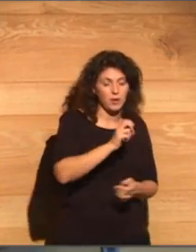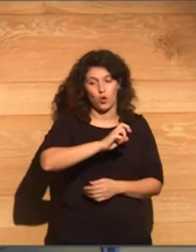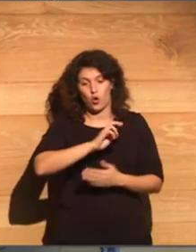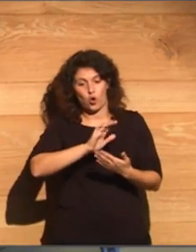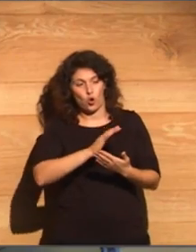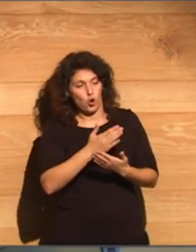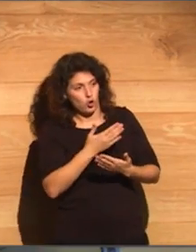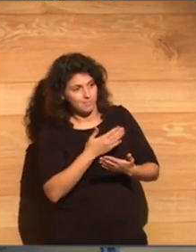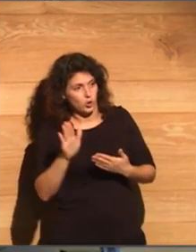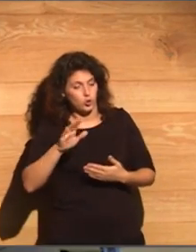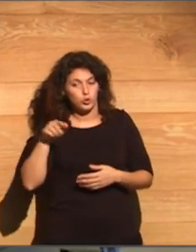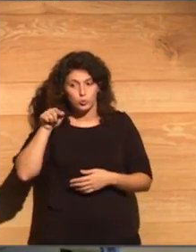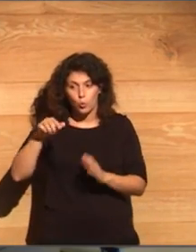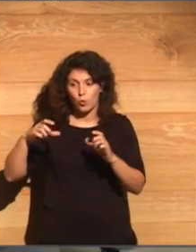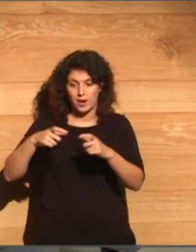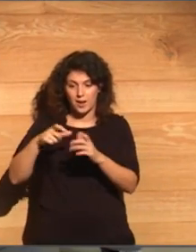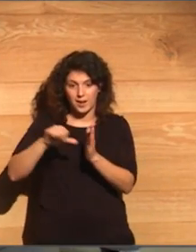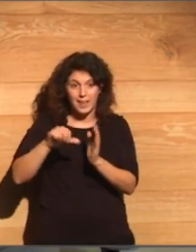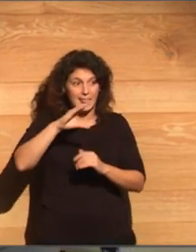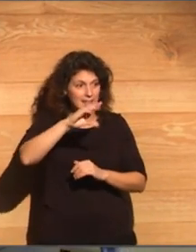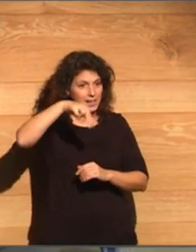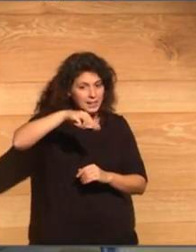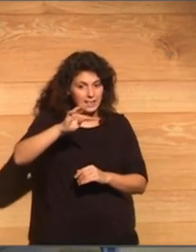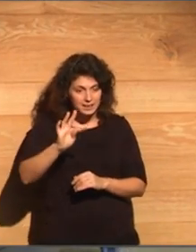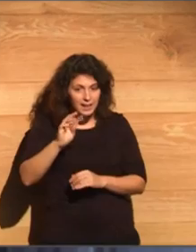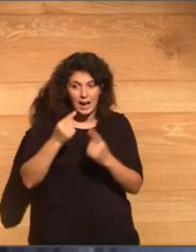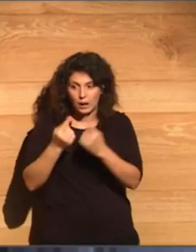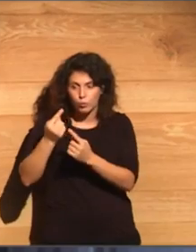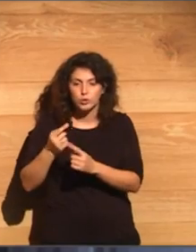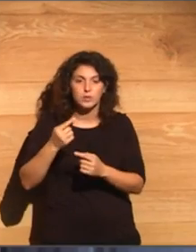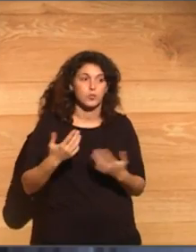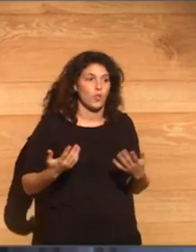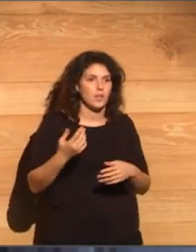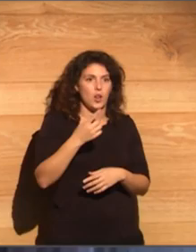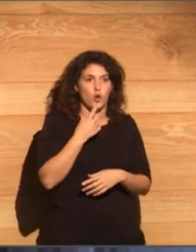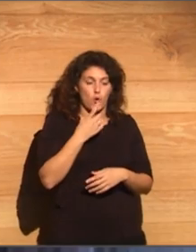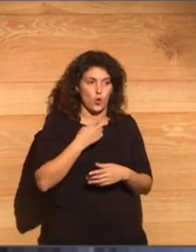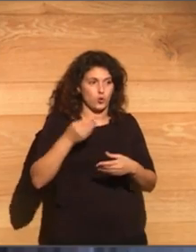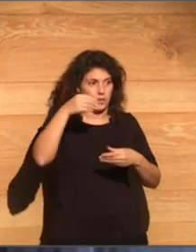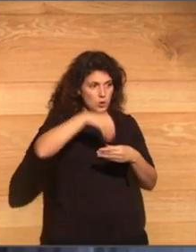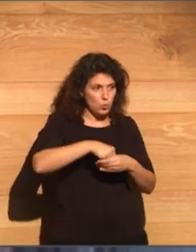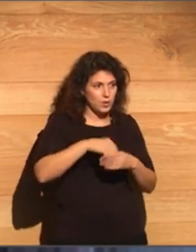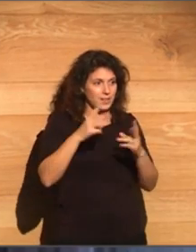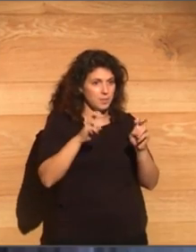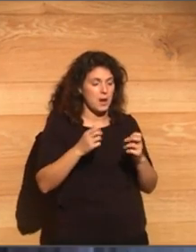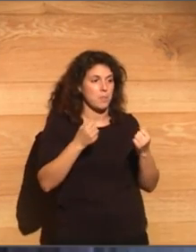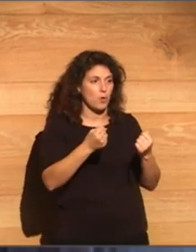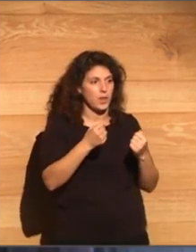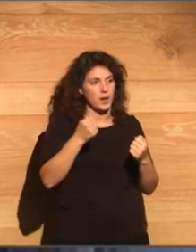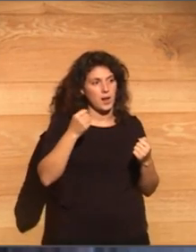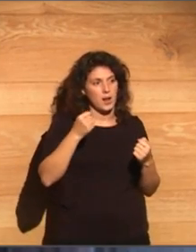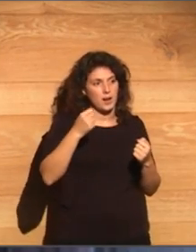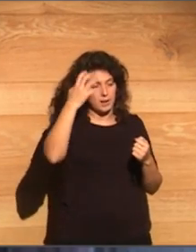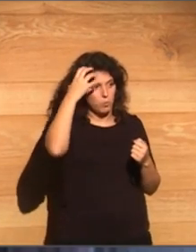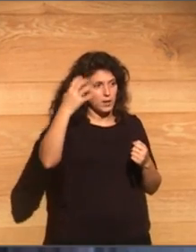lado, tú tenías el carnet del CNT, algunos, y de repente llegan los rojos al poder en la zona republicana y todo